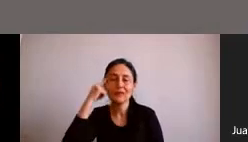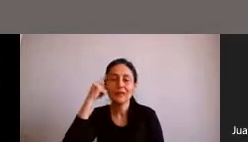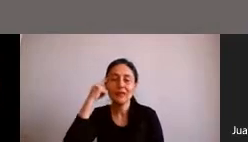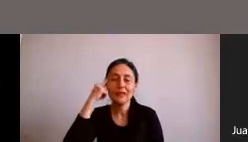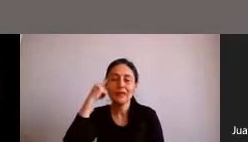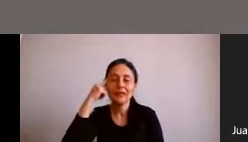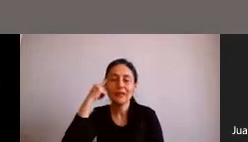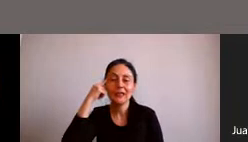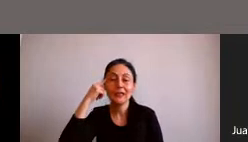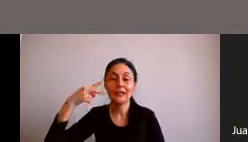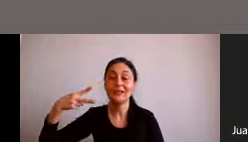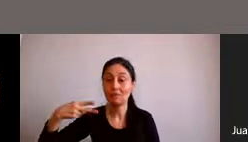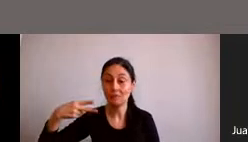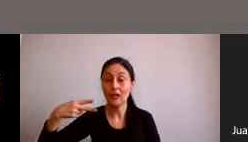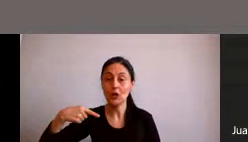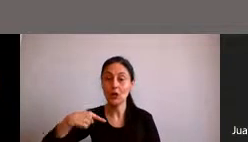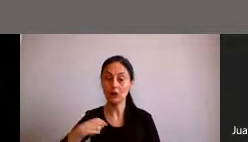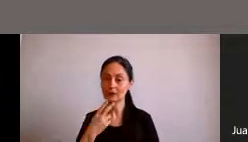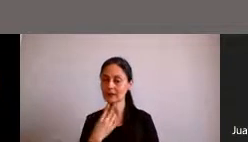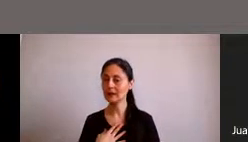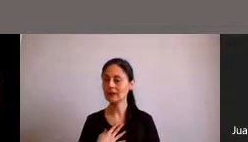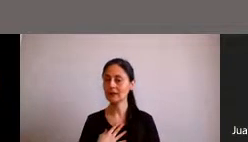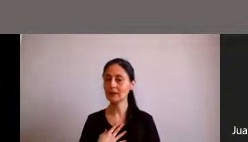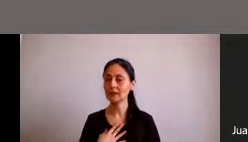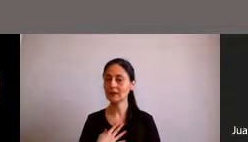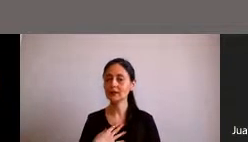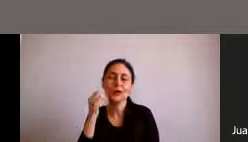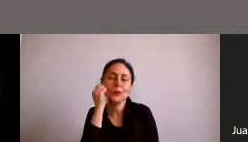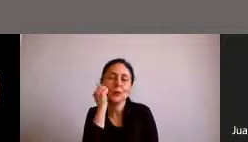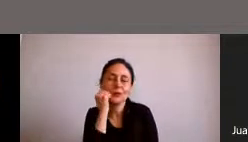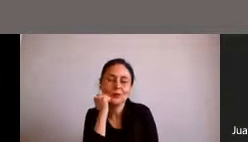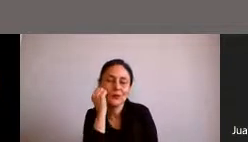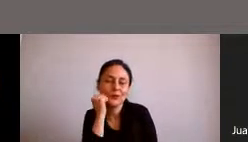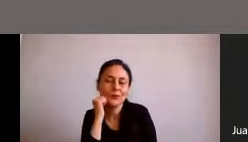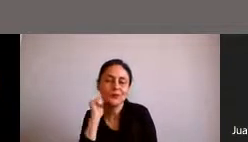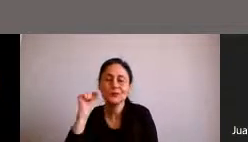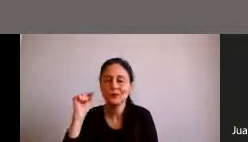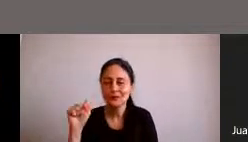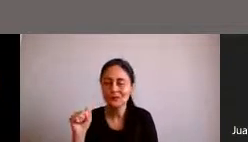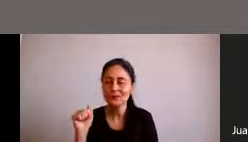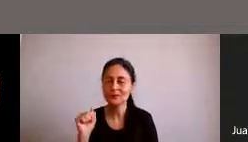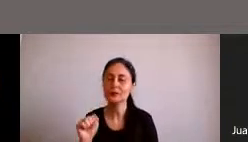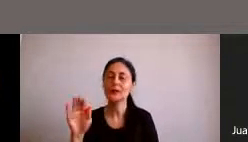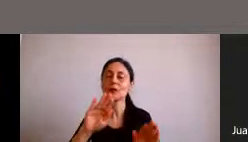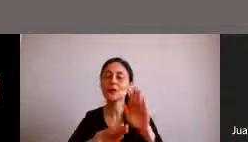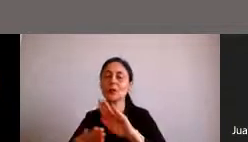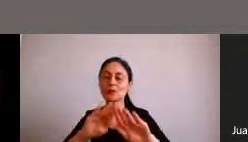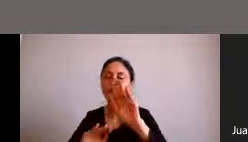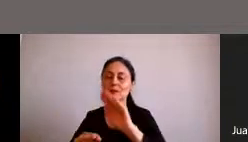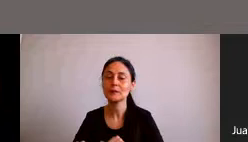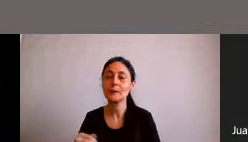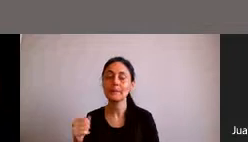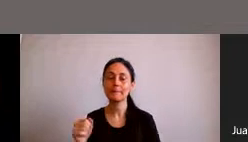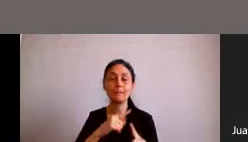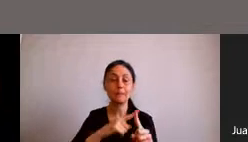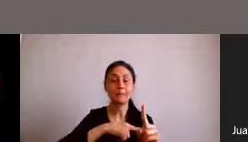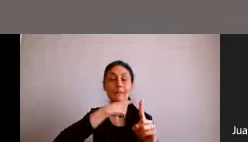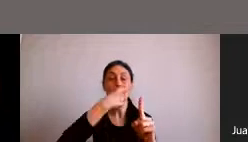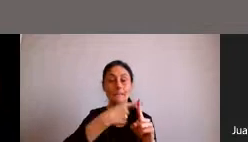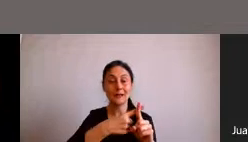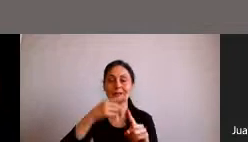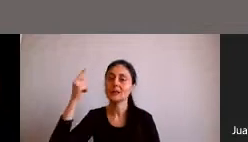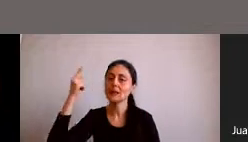vida, y en el fondo hacer un trato más amoroso y más cercano, además del conocimiento y de la ciencia,